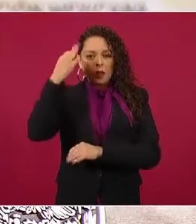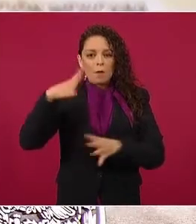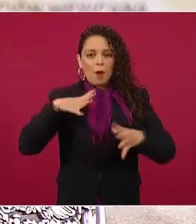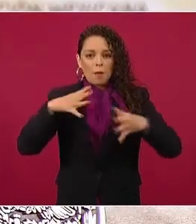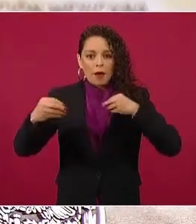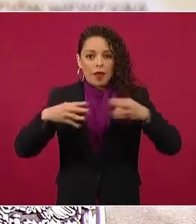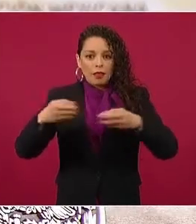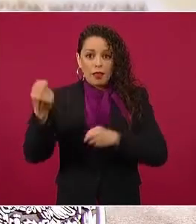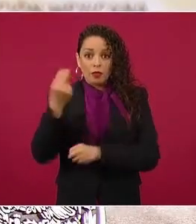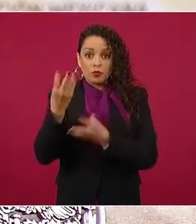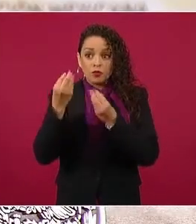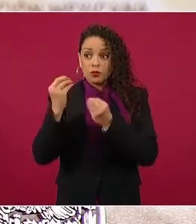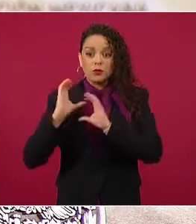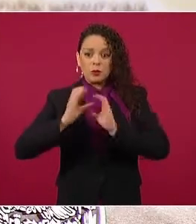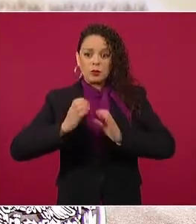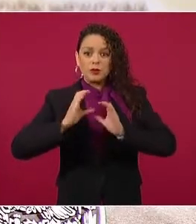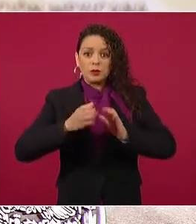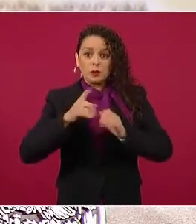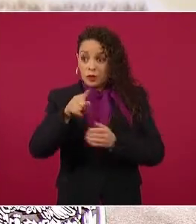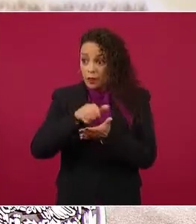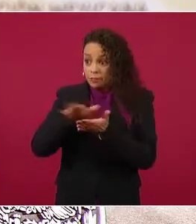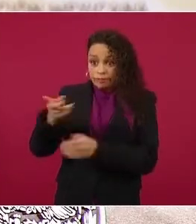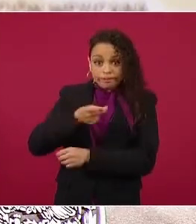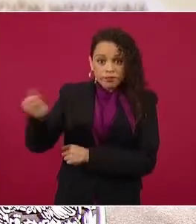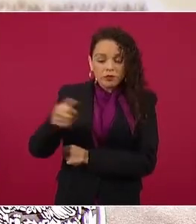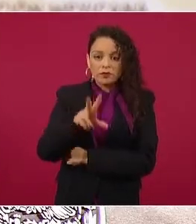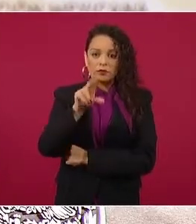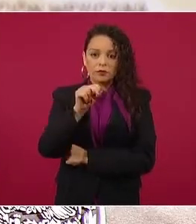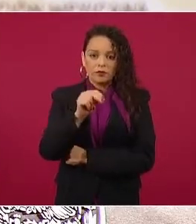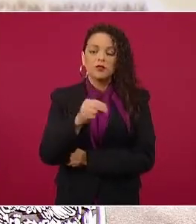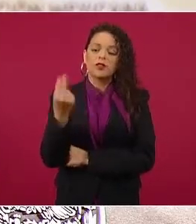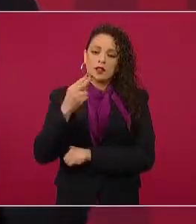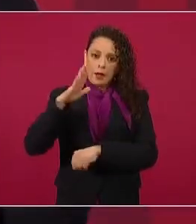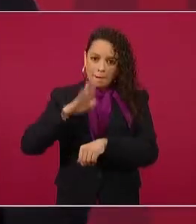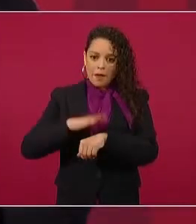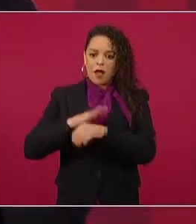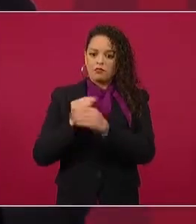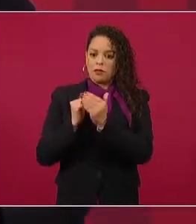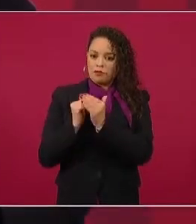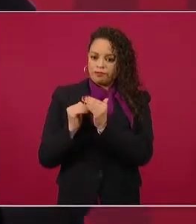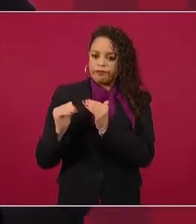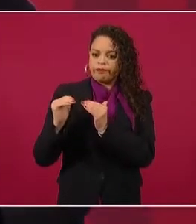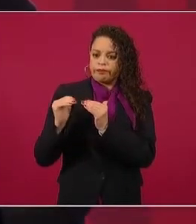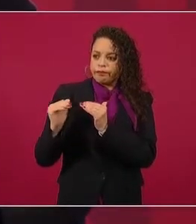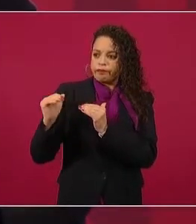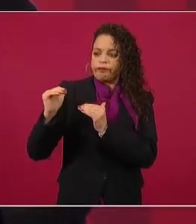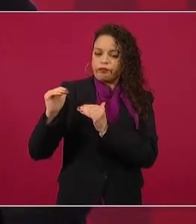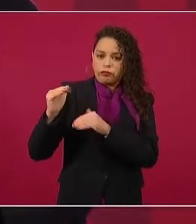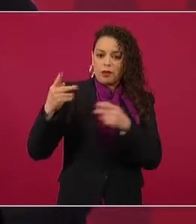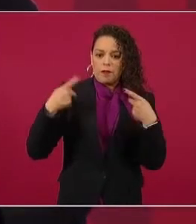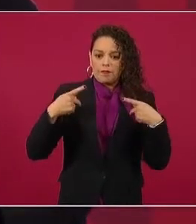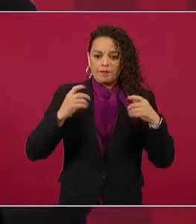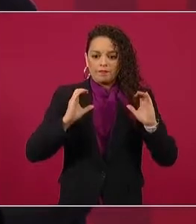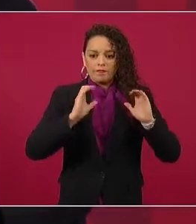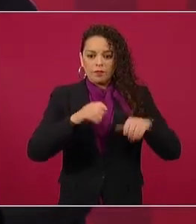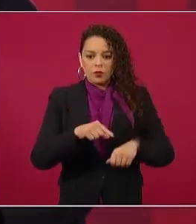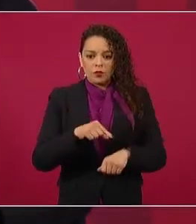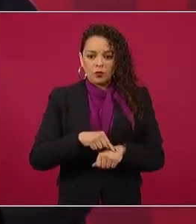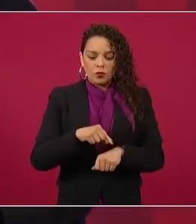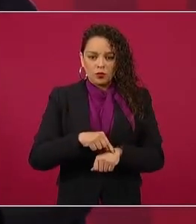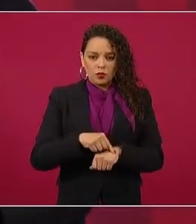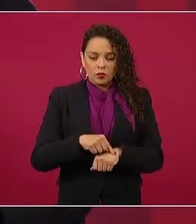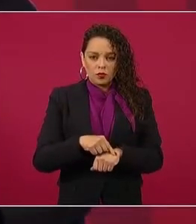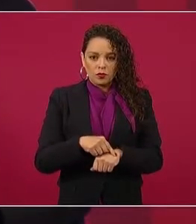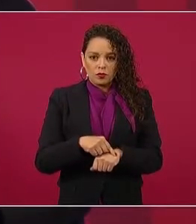y vamos a seguir aumentando el número de médicos que tengan acceso